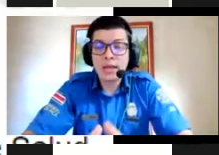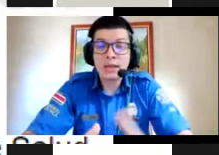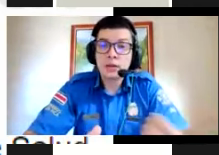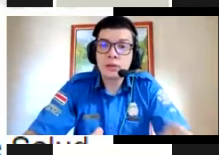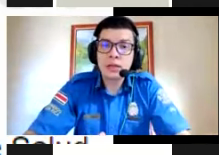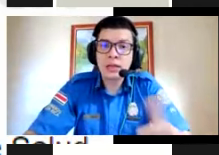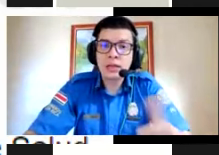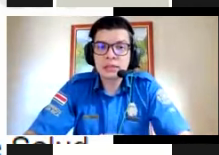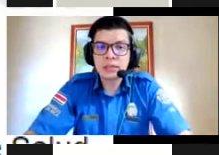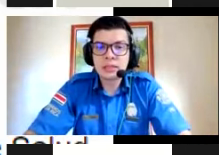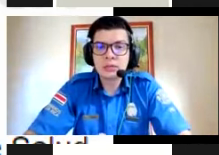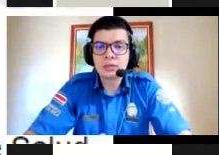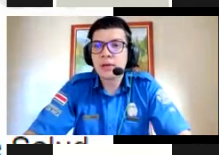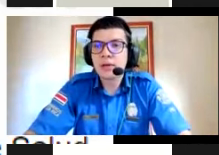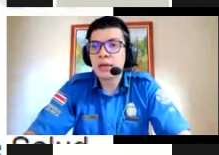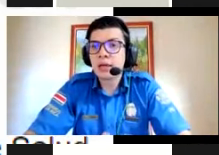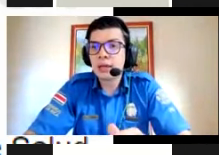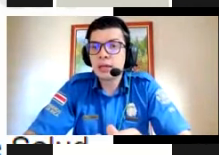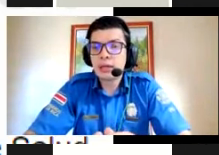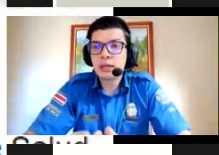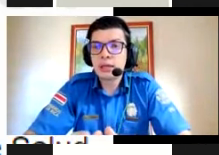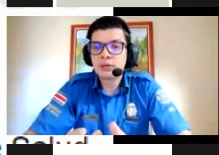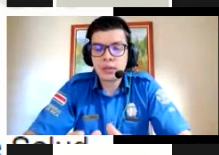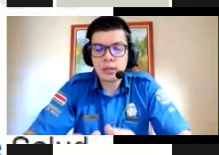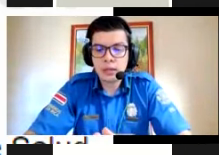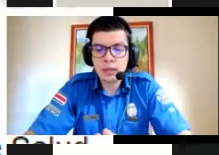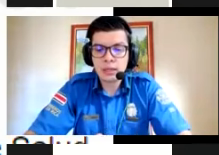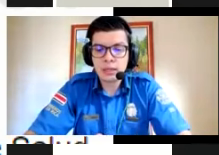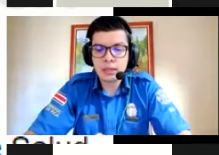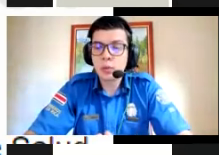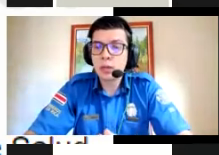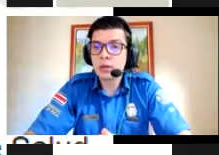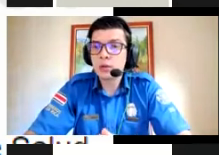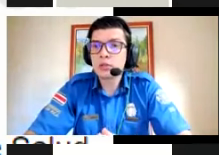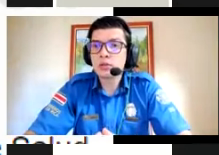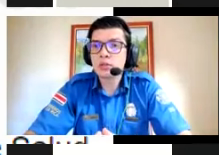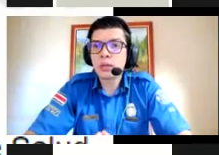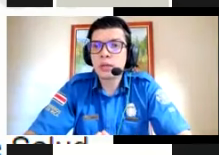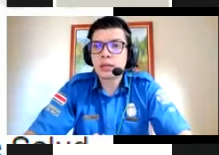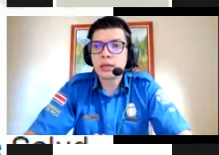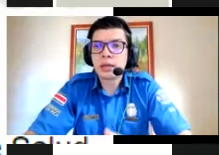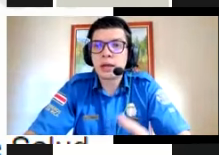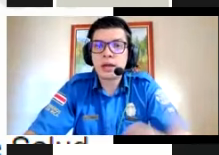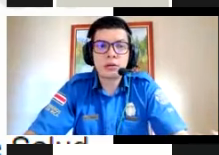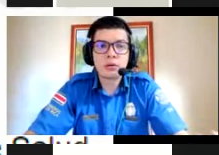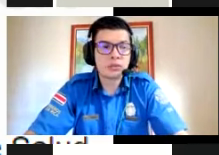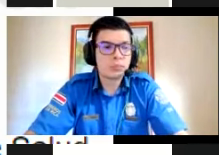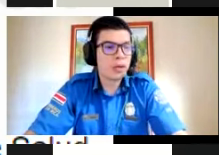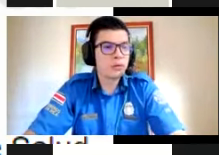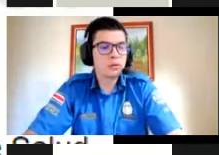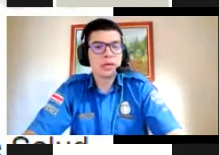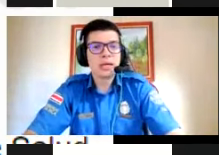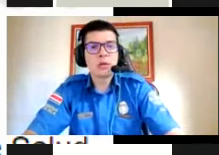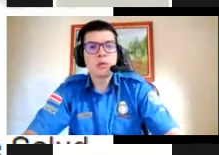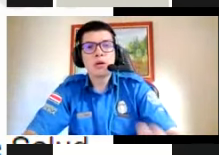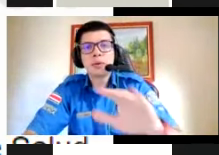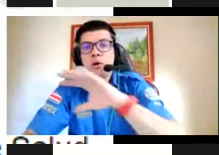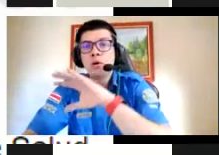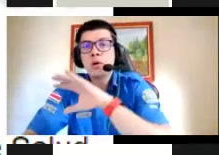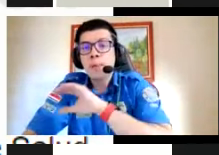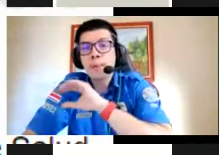actualmente, anteriormente, este inciso estaba en el decreto 41.150, que era la regulación para el uso de gas